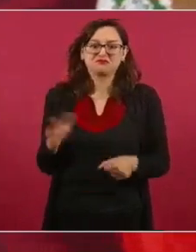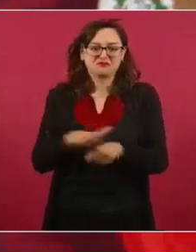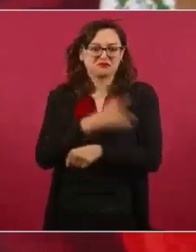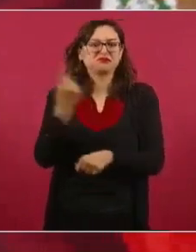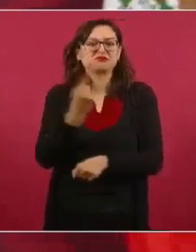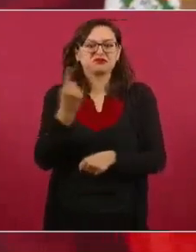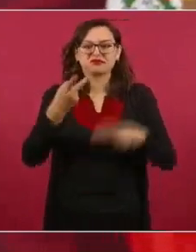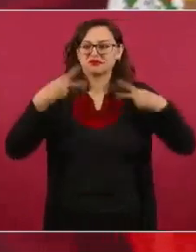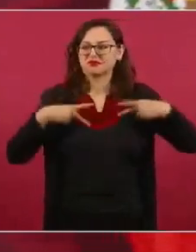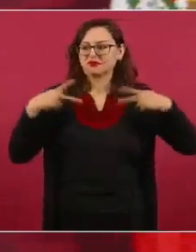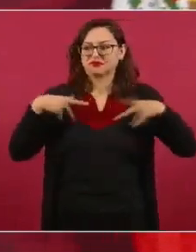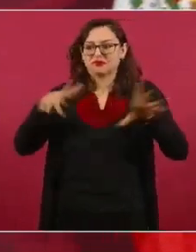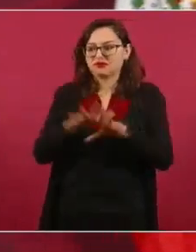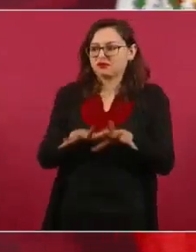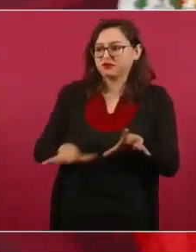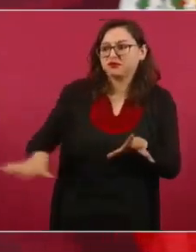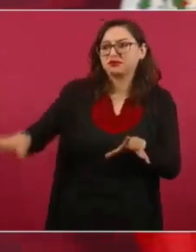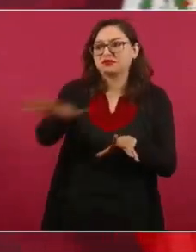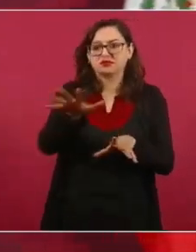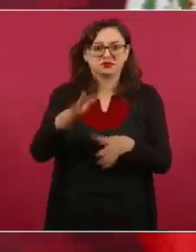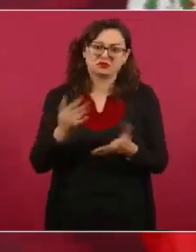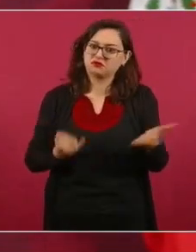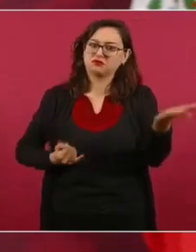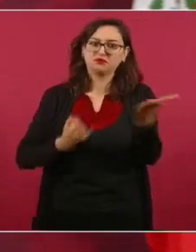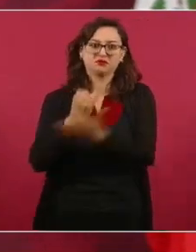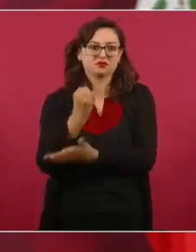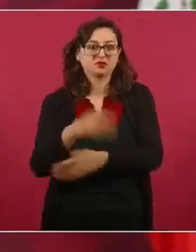y habiendo democracia es eterno.